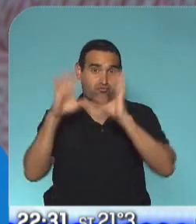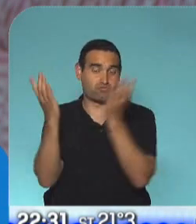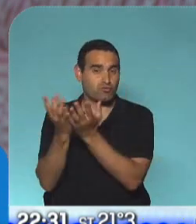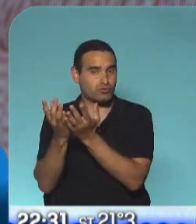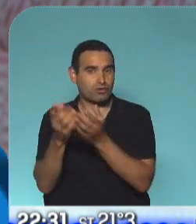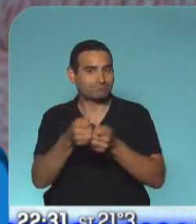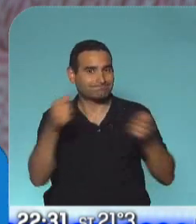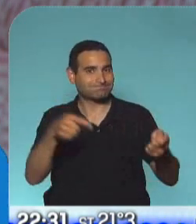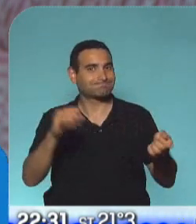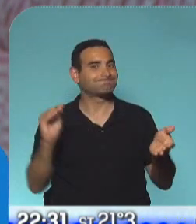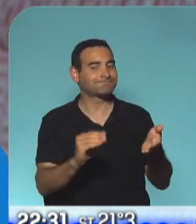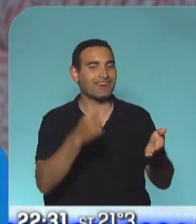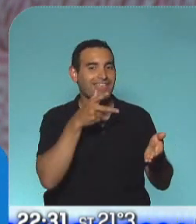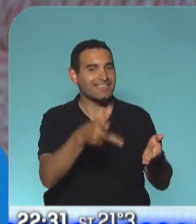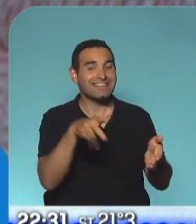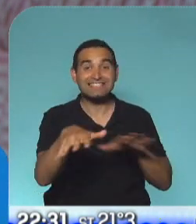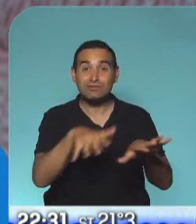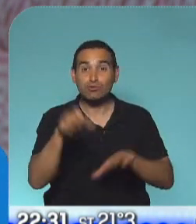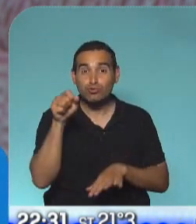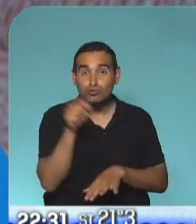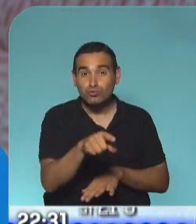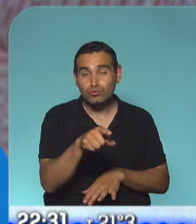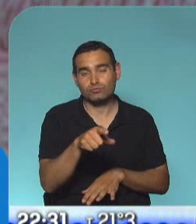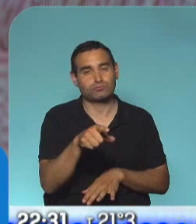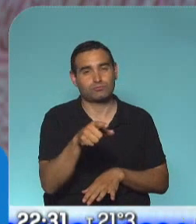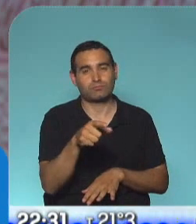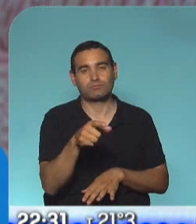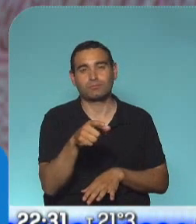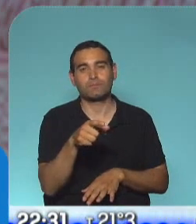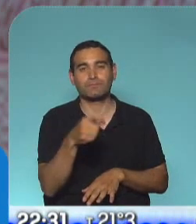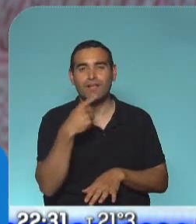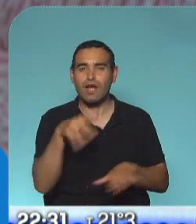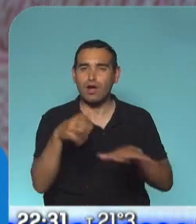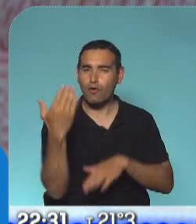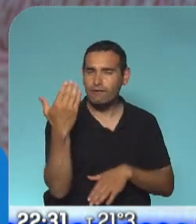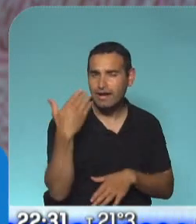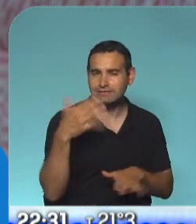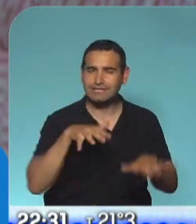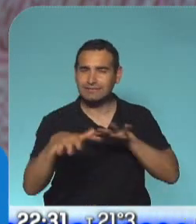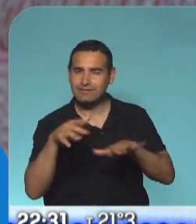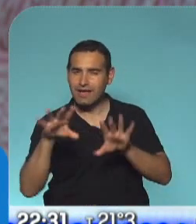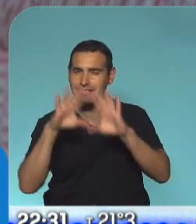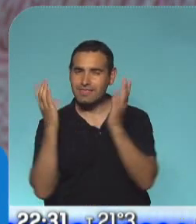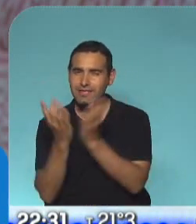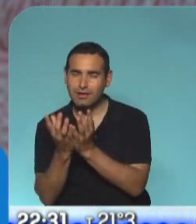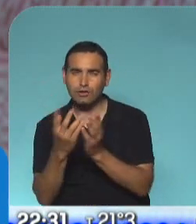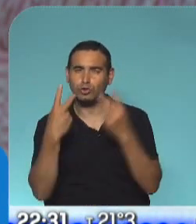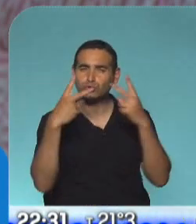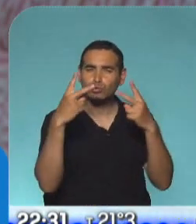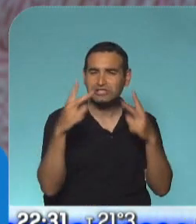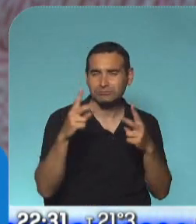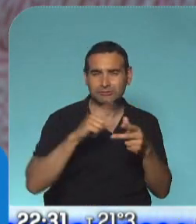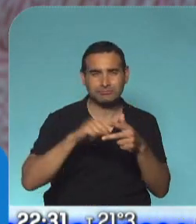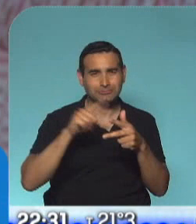están sosteniendo y describiendo la situación. Conferencias, actividades internacionales, turismo,